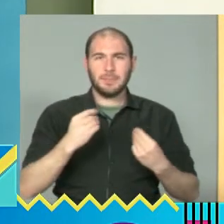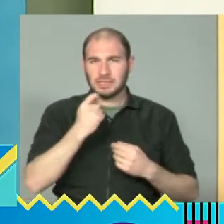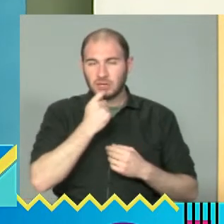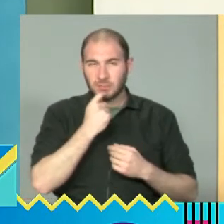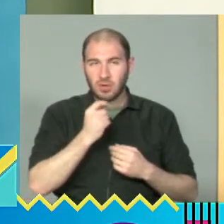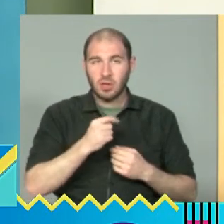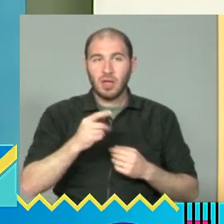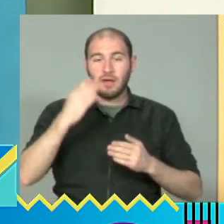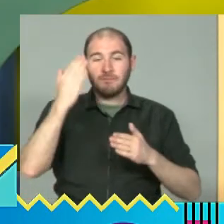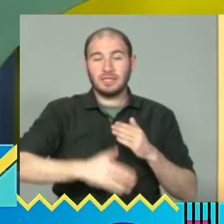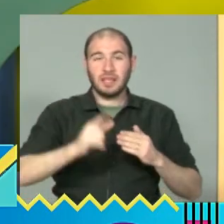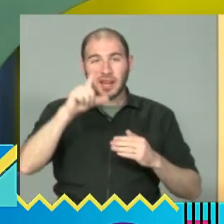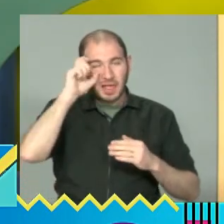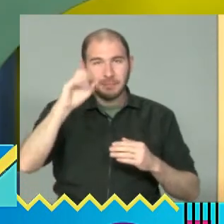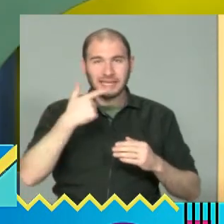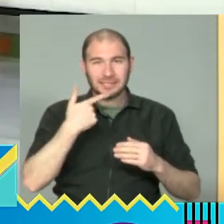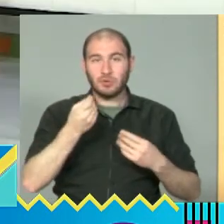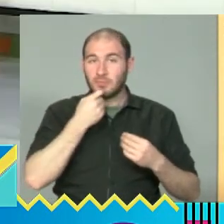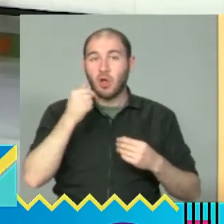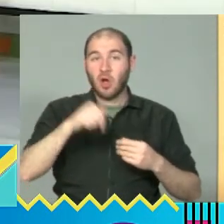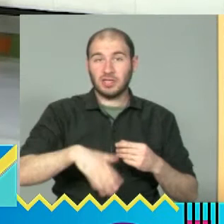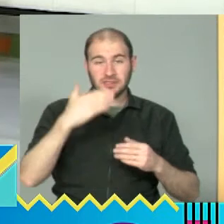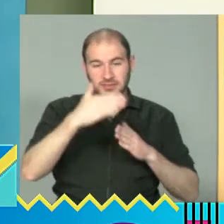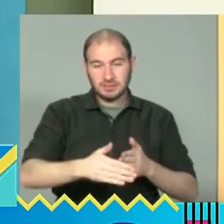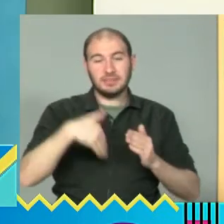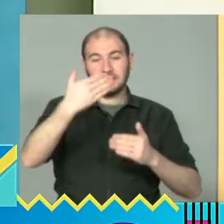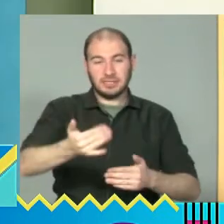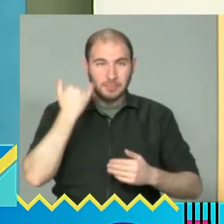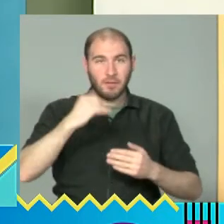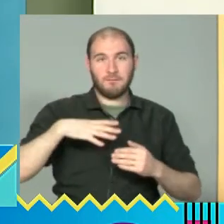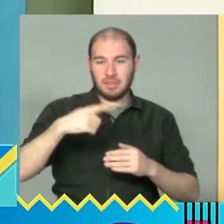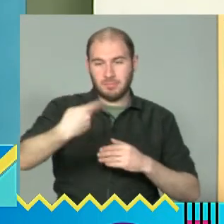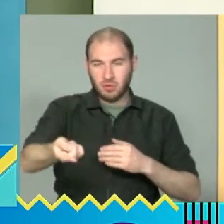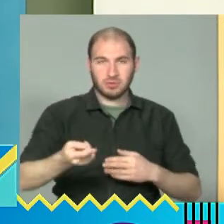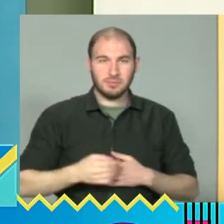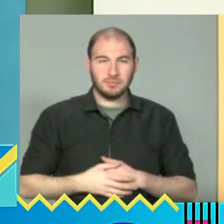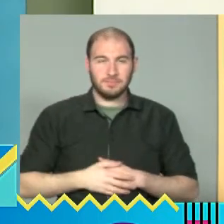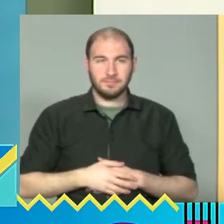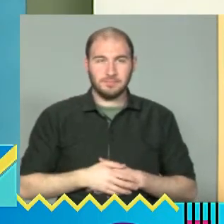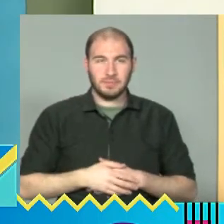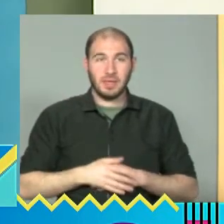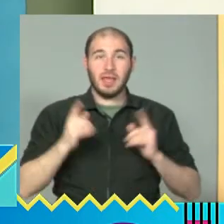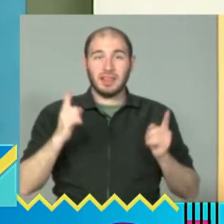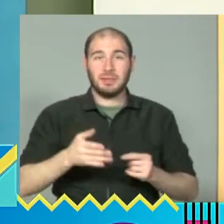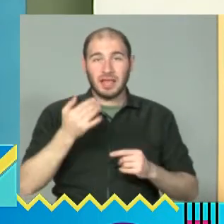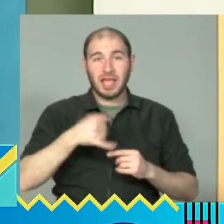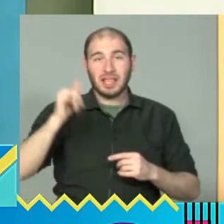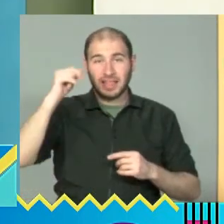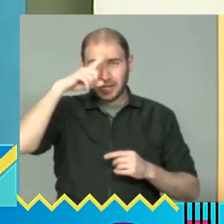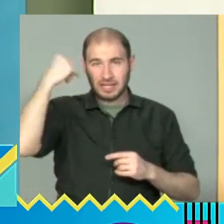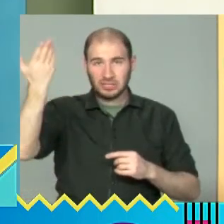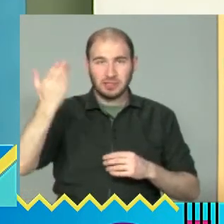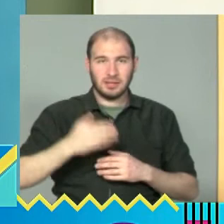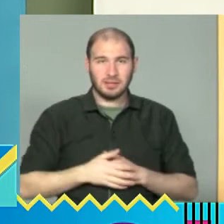ejemplo, con el próximo vencimiento de las LEVAX? Porque dicen, bueno, está bien, este ya lo sorteamos, pero ahora nos queda el próximo. Y aparte las tasas